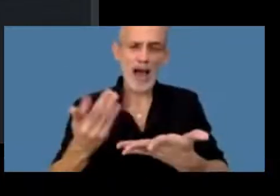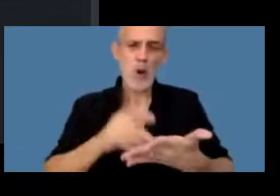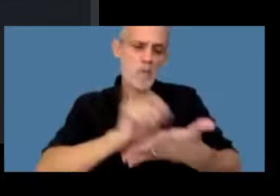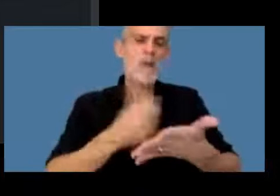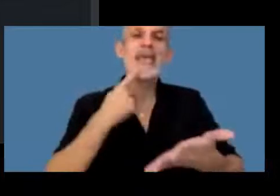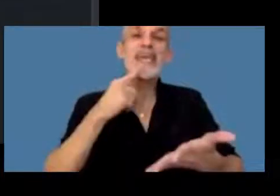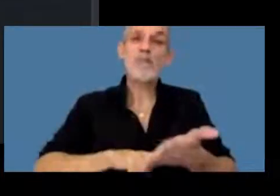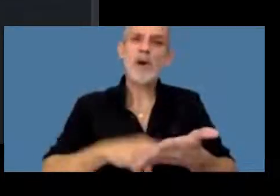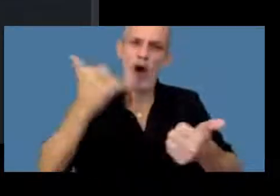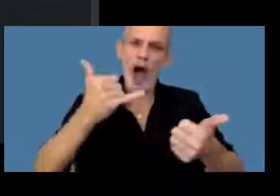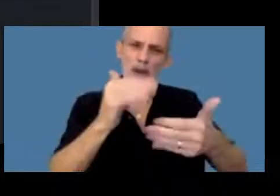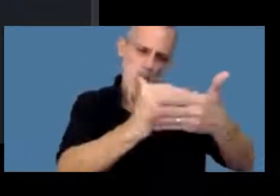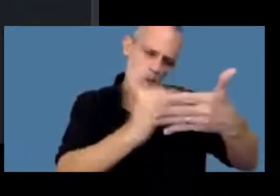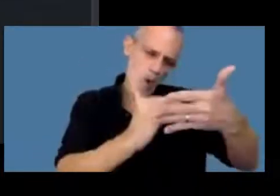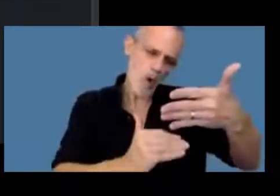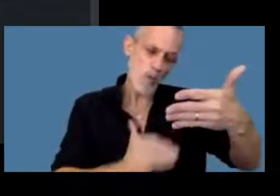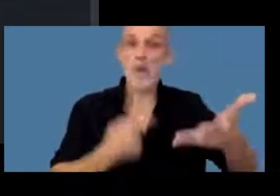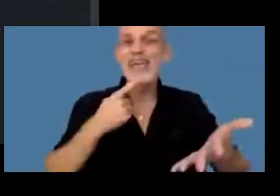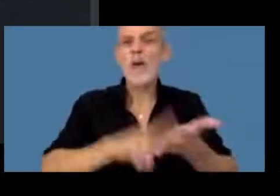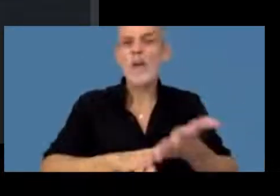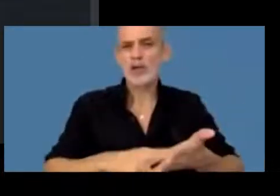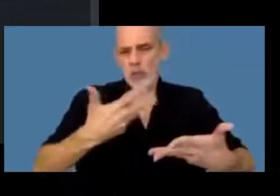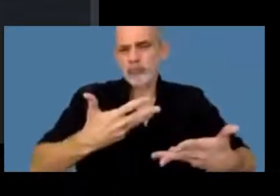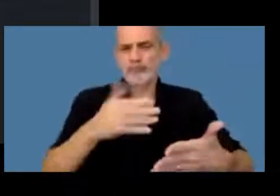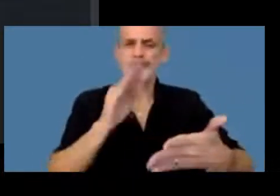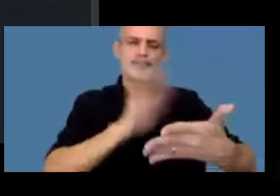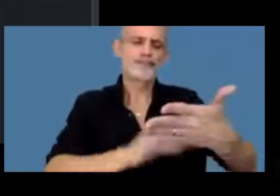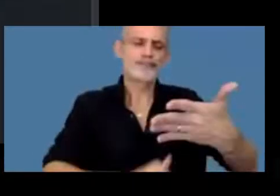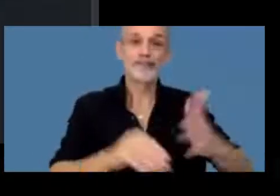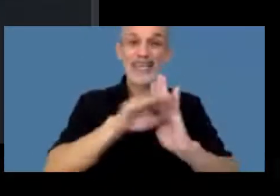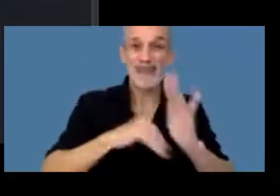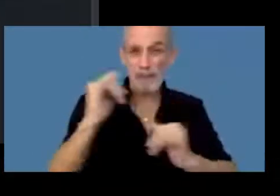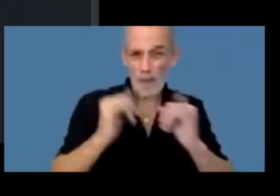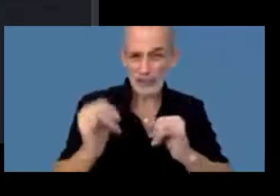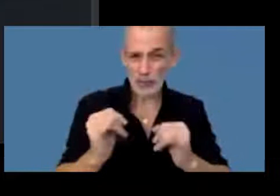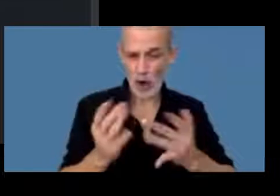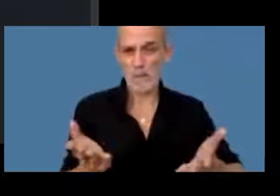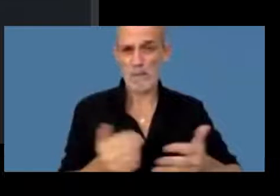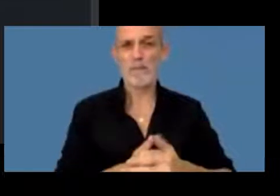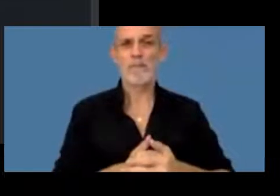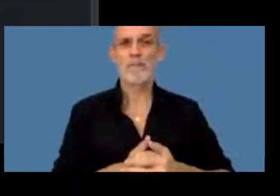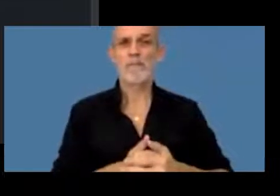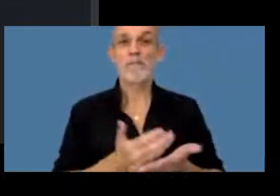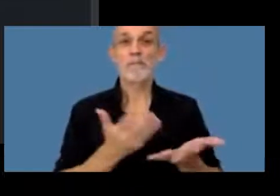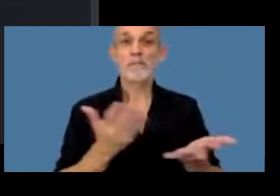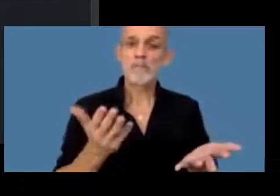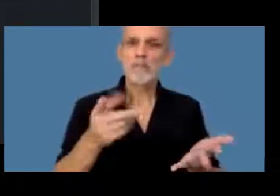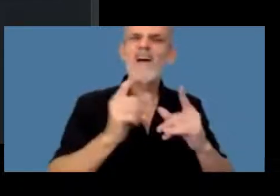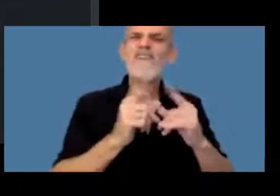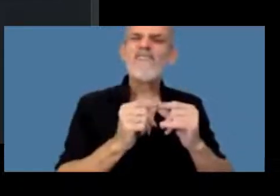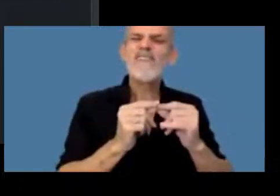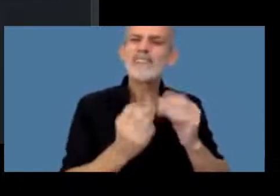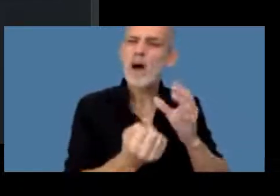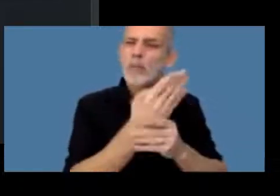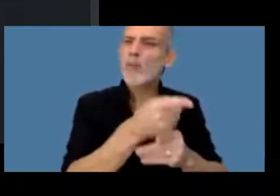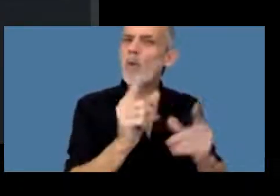rigiendo hoy, ¿no? Los impuestos gruesos, digamos, y los regímenes de información, en general todo y pongamos en qué fecha fueron creados. Y